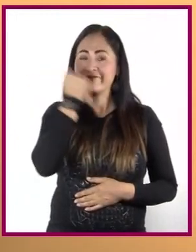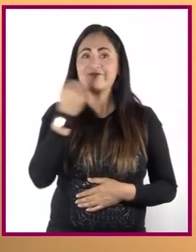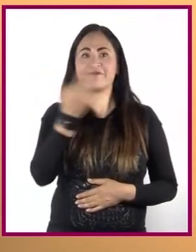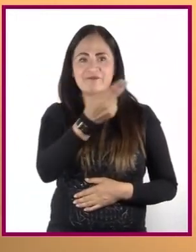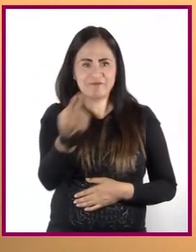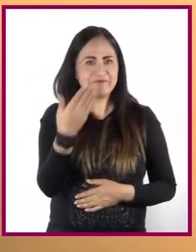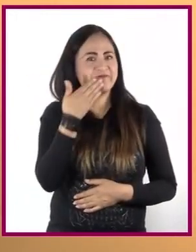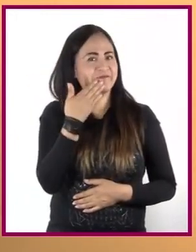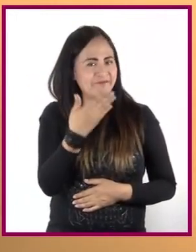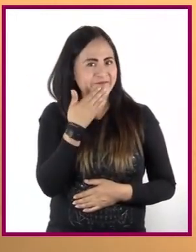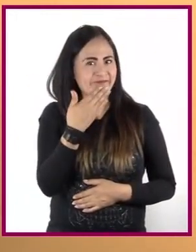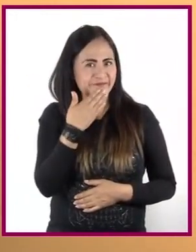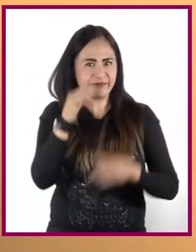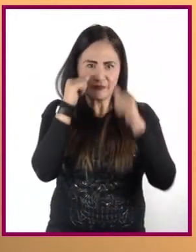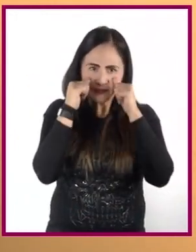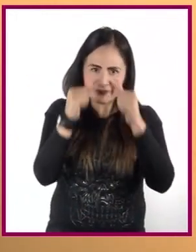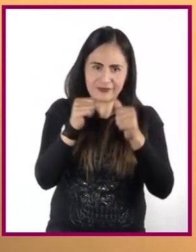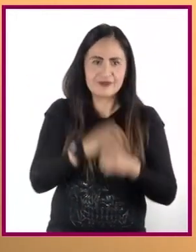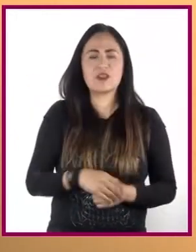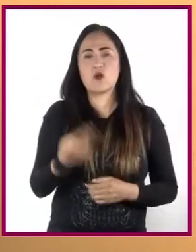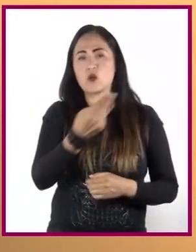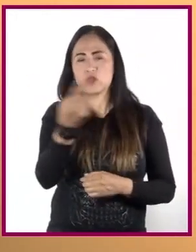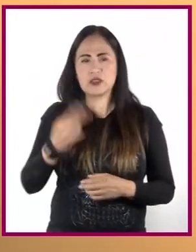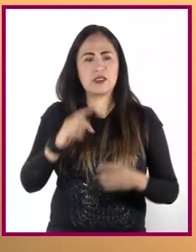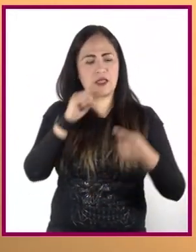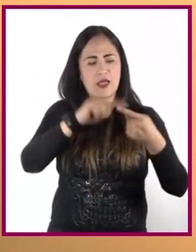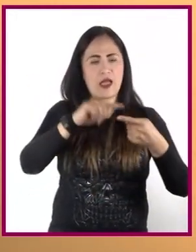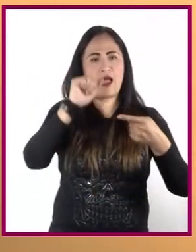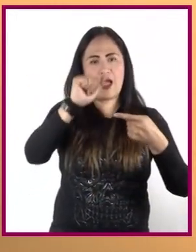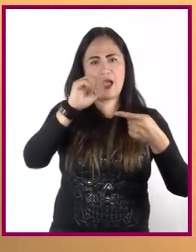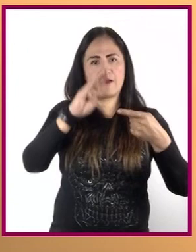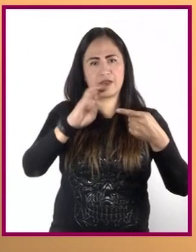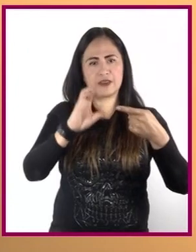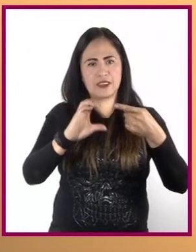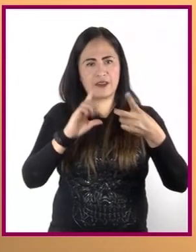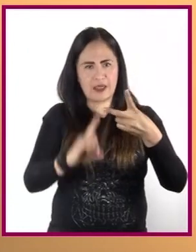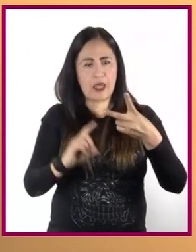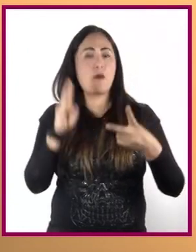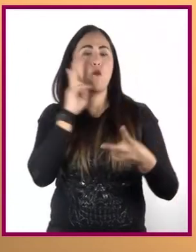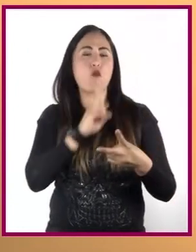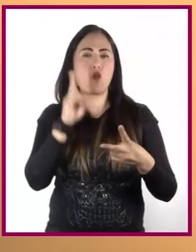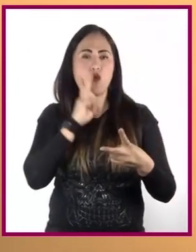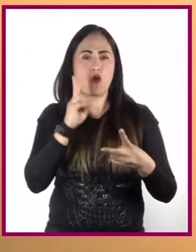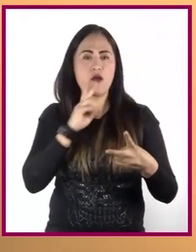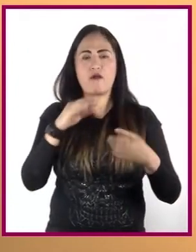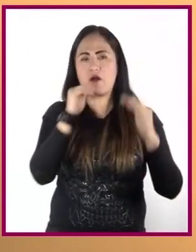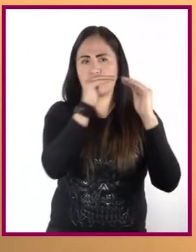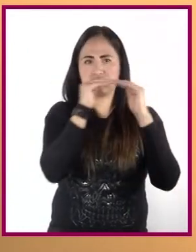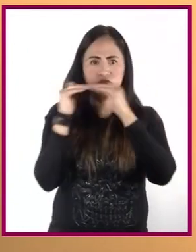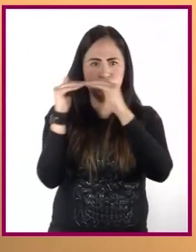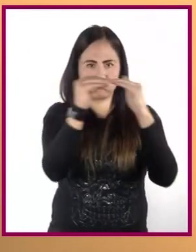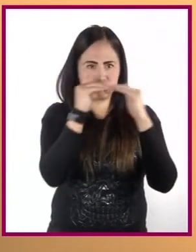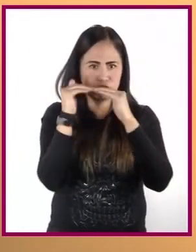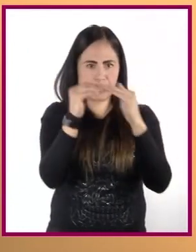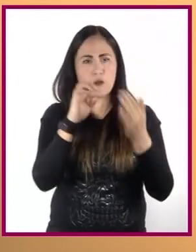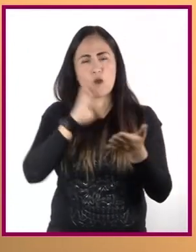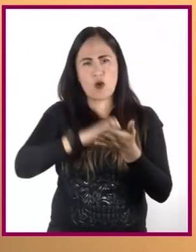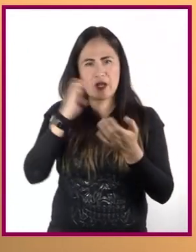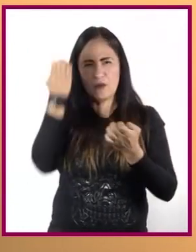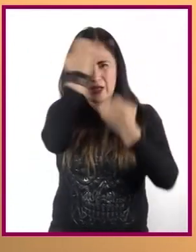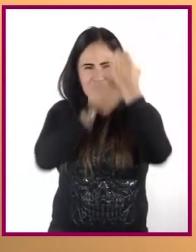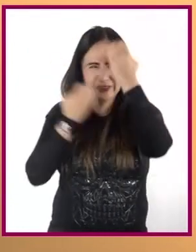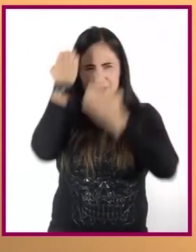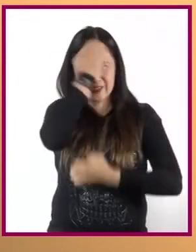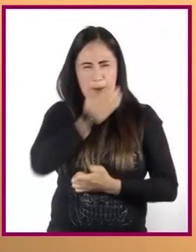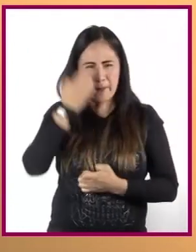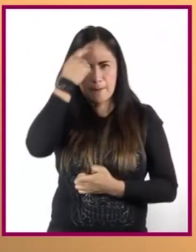a razonar y responder reactivos de opción múltiple en pruebas estandarizadas, tales como exámenes de